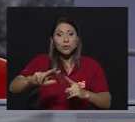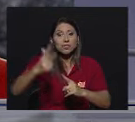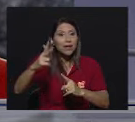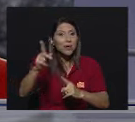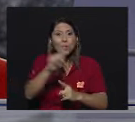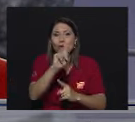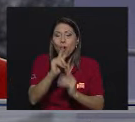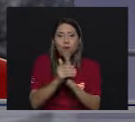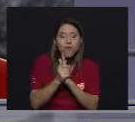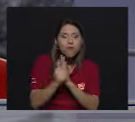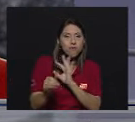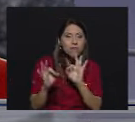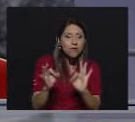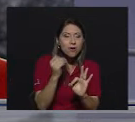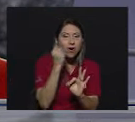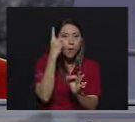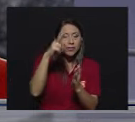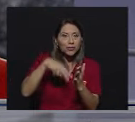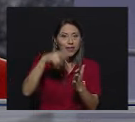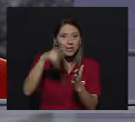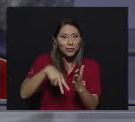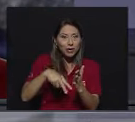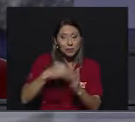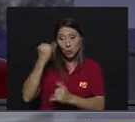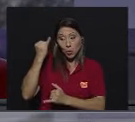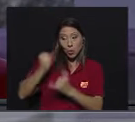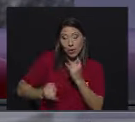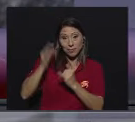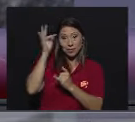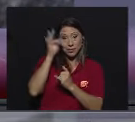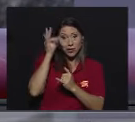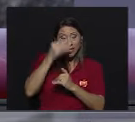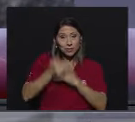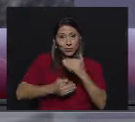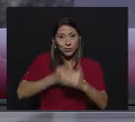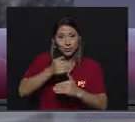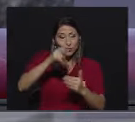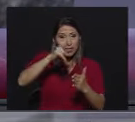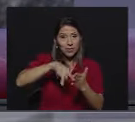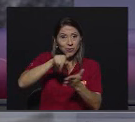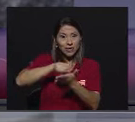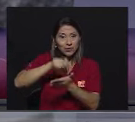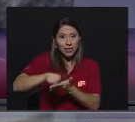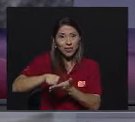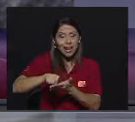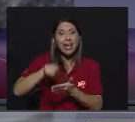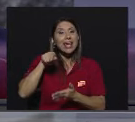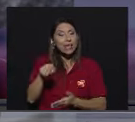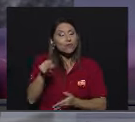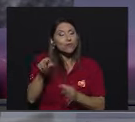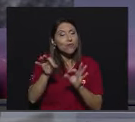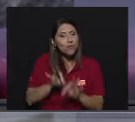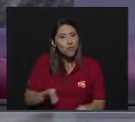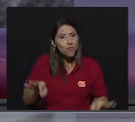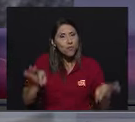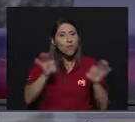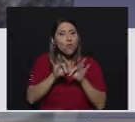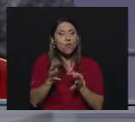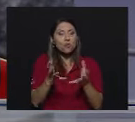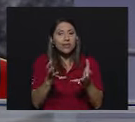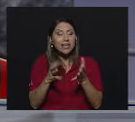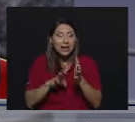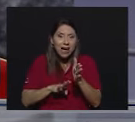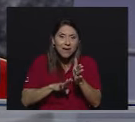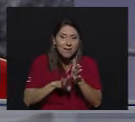esa comprensión lectora, según nos lo plantean las últimas teorías y literatura de los procesos de lectura y escritura, son